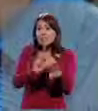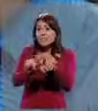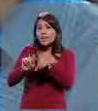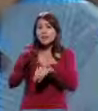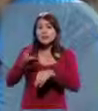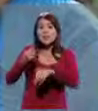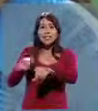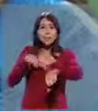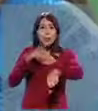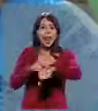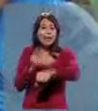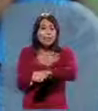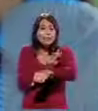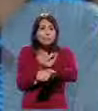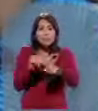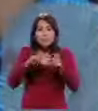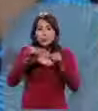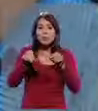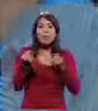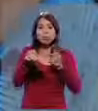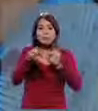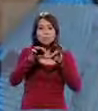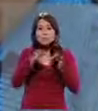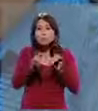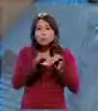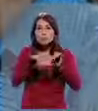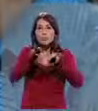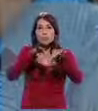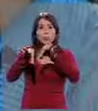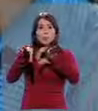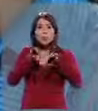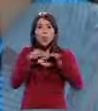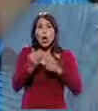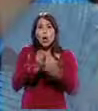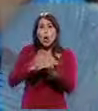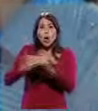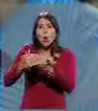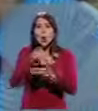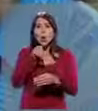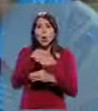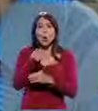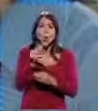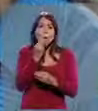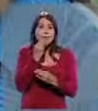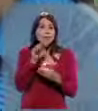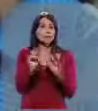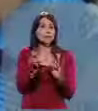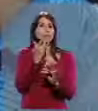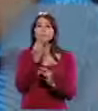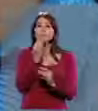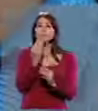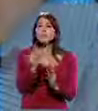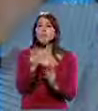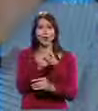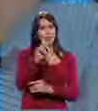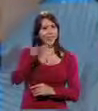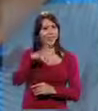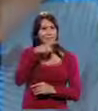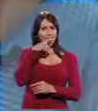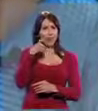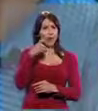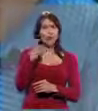veces ni siquiera sabemos que existen verdad se le da sabor a las comidas y y no tiene por qué ser feo ahora tampoco todo tiene que ser